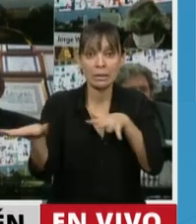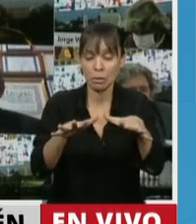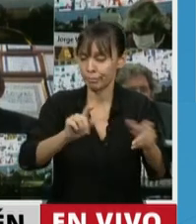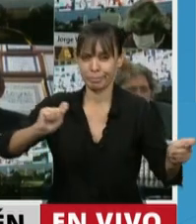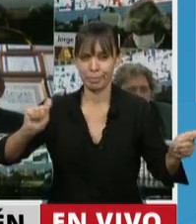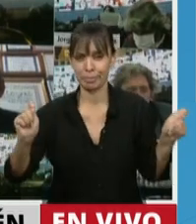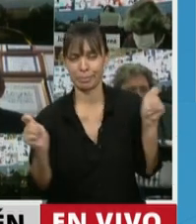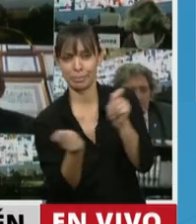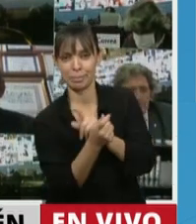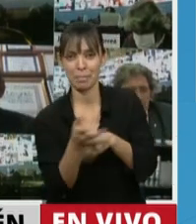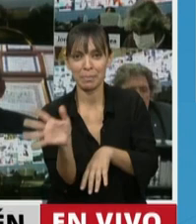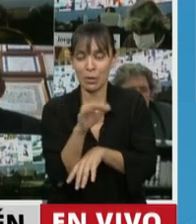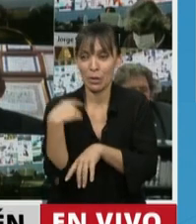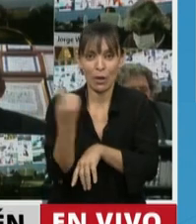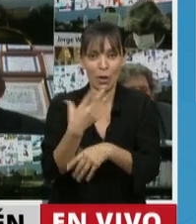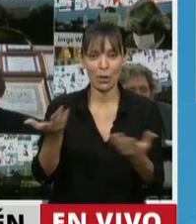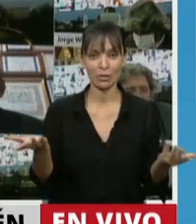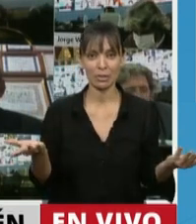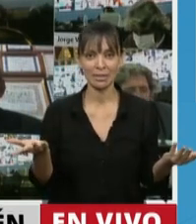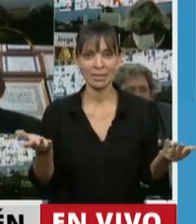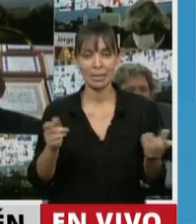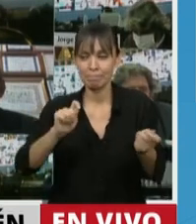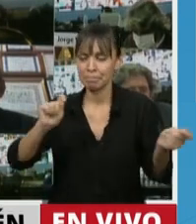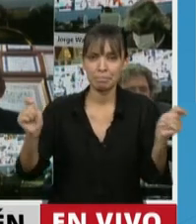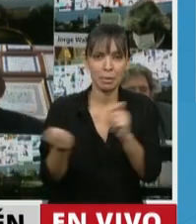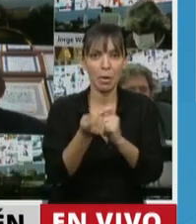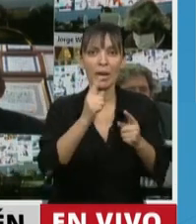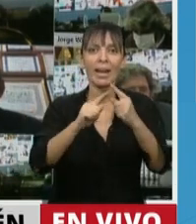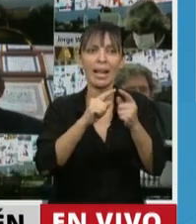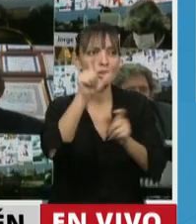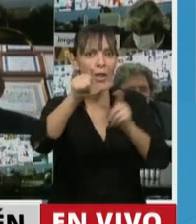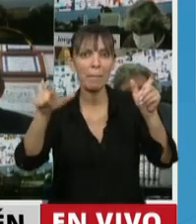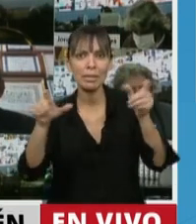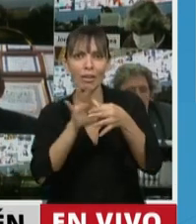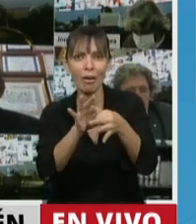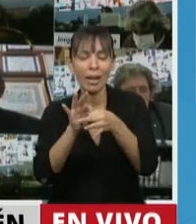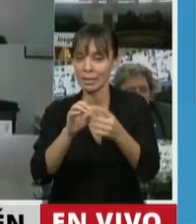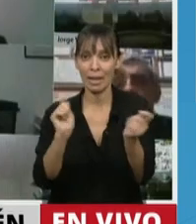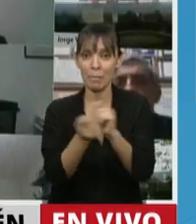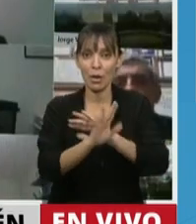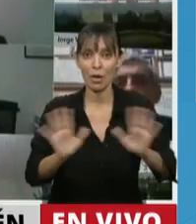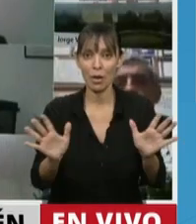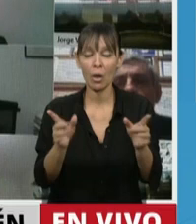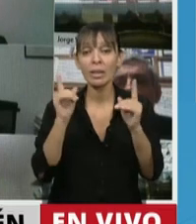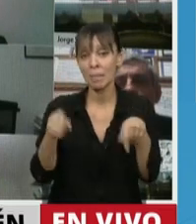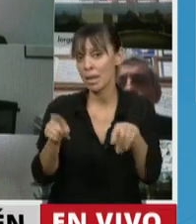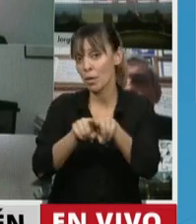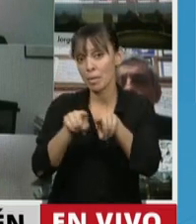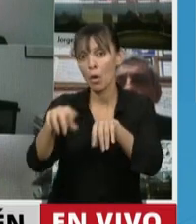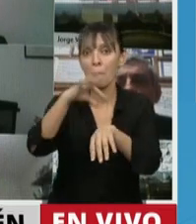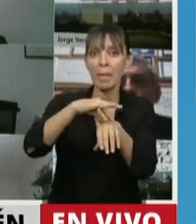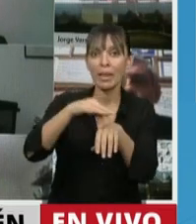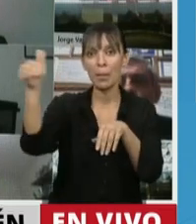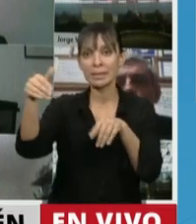el quehacer diario de cada uno de nosotros. Se han transformado las relaciones humanas, entre ellas la relación médico-paciente.